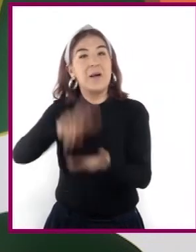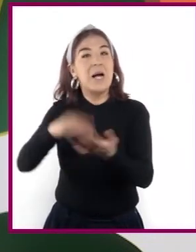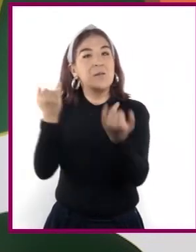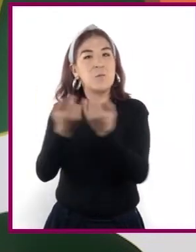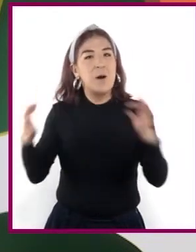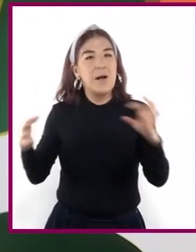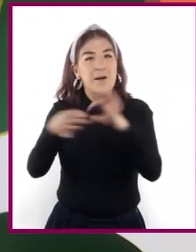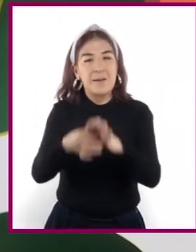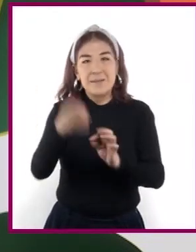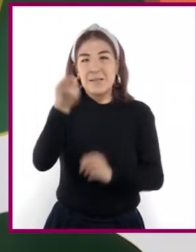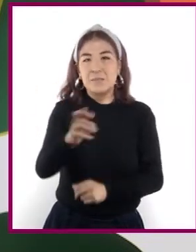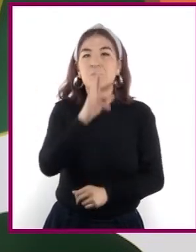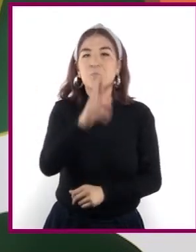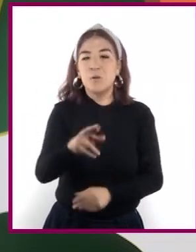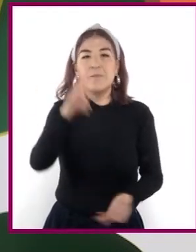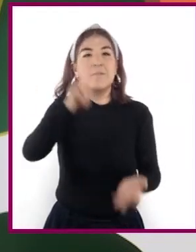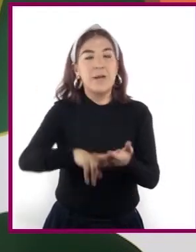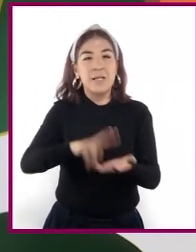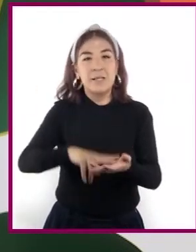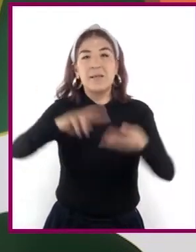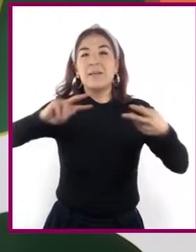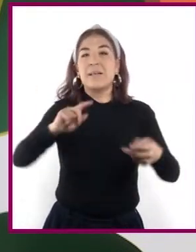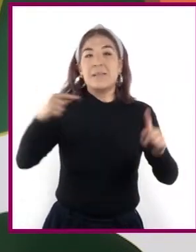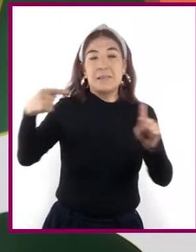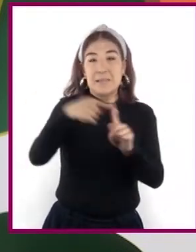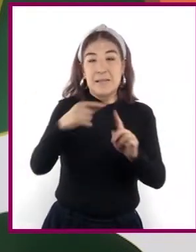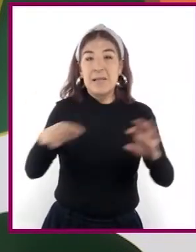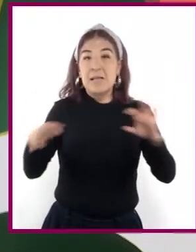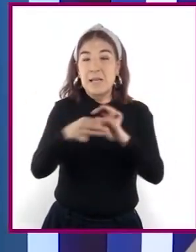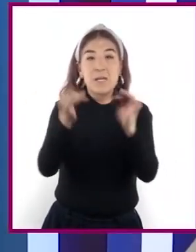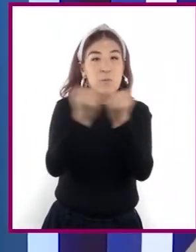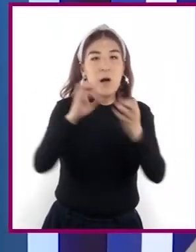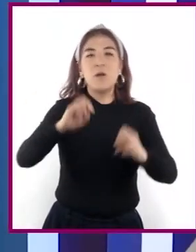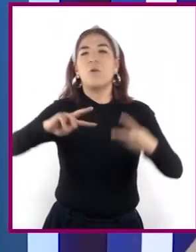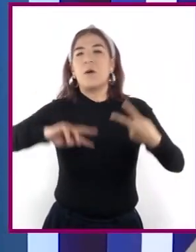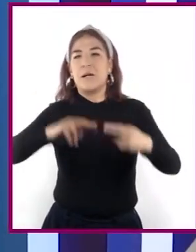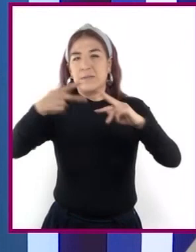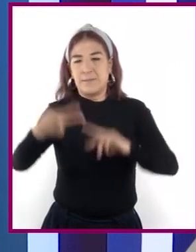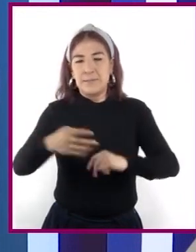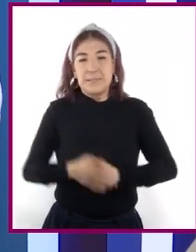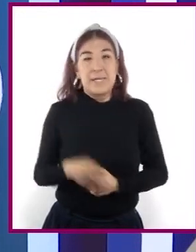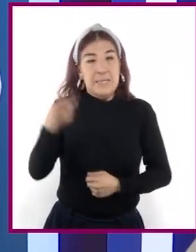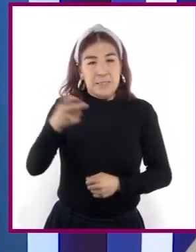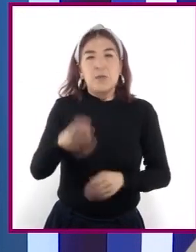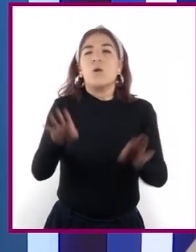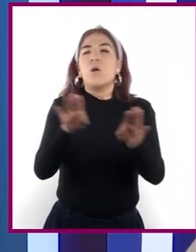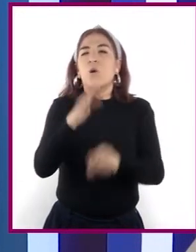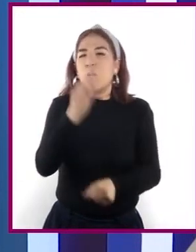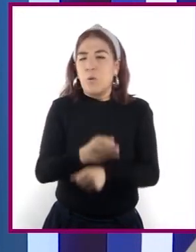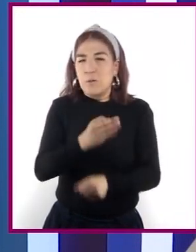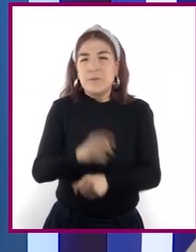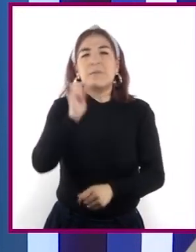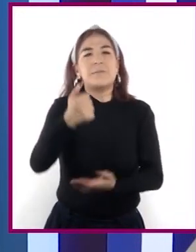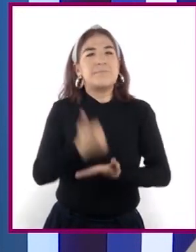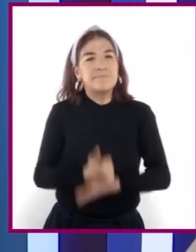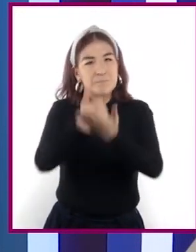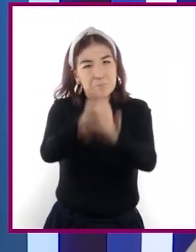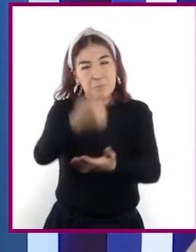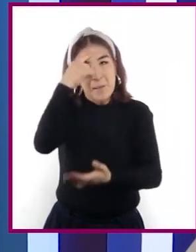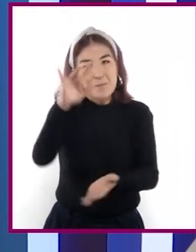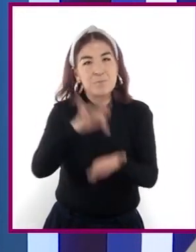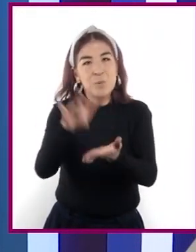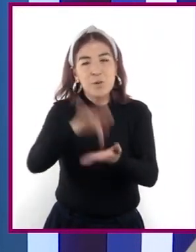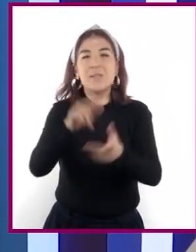resolver situaciones de relación de proporcionalidad directa e inversa. Este es un material de apoyo Y para